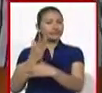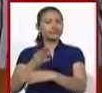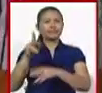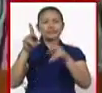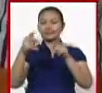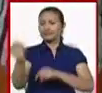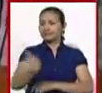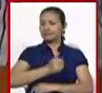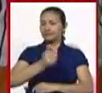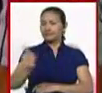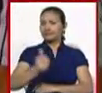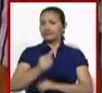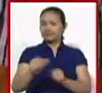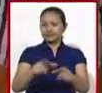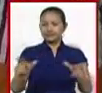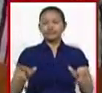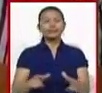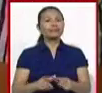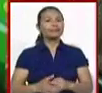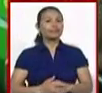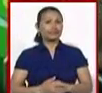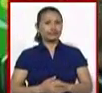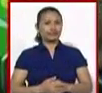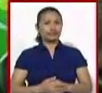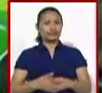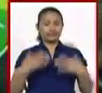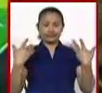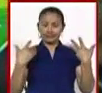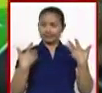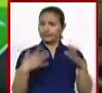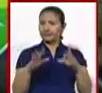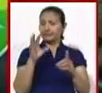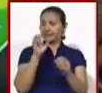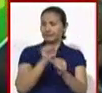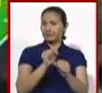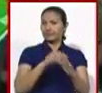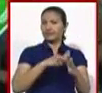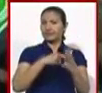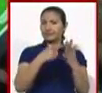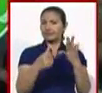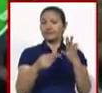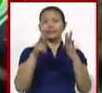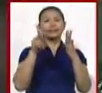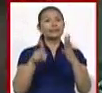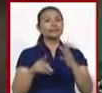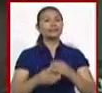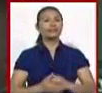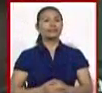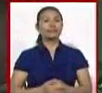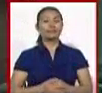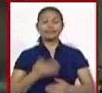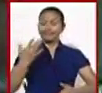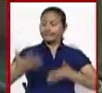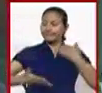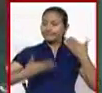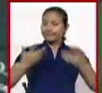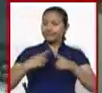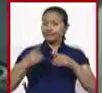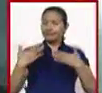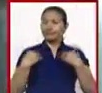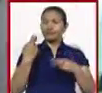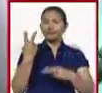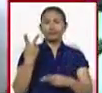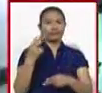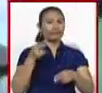los transeúntes y vecinos de esta zona. Es así que procedimos al arresto de estos 5 sujetos. En la requisa se les encontró